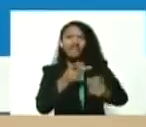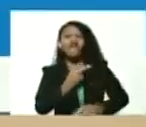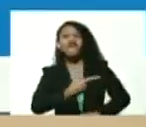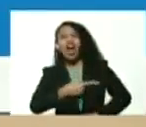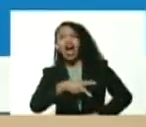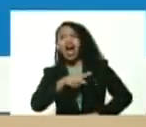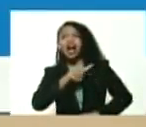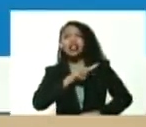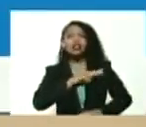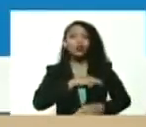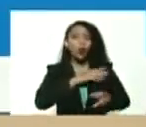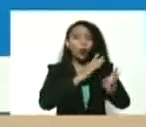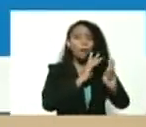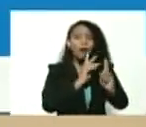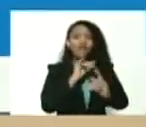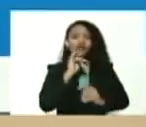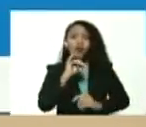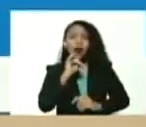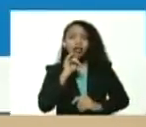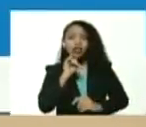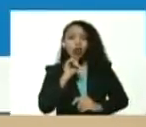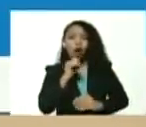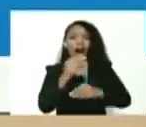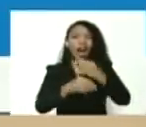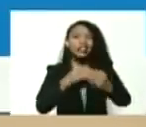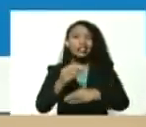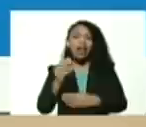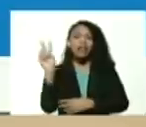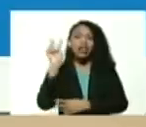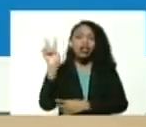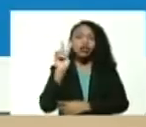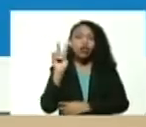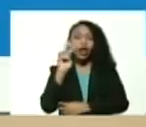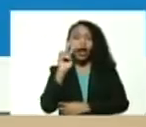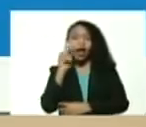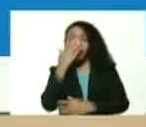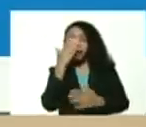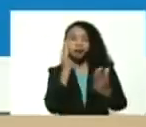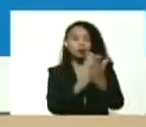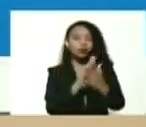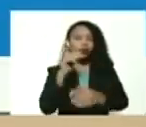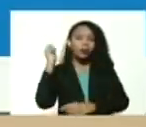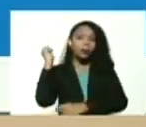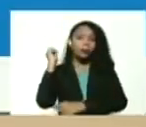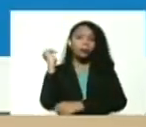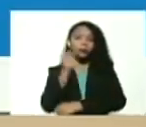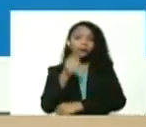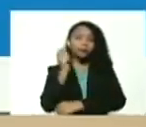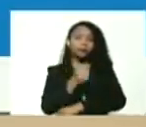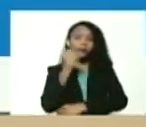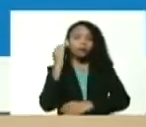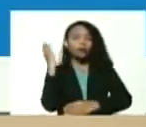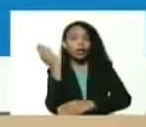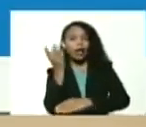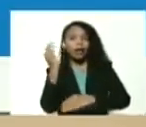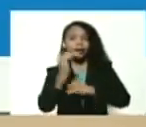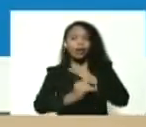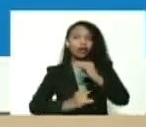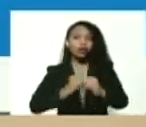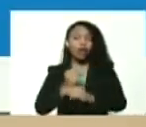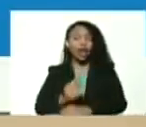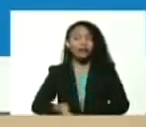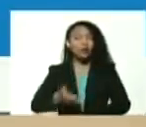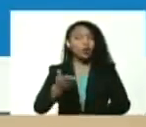falsamente los parámetros para llevar a Venezuela ante la Corte Penal Internacional. Muy